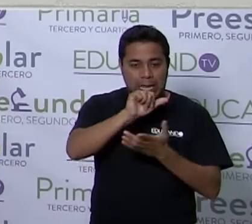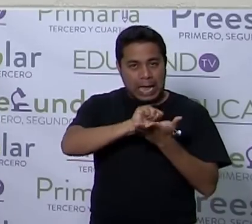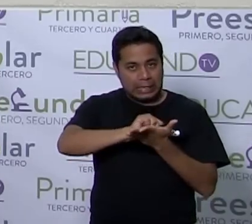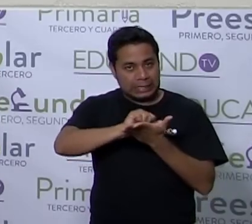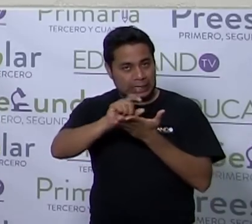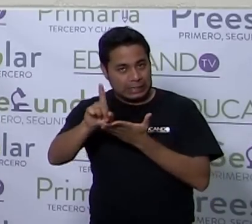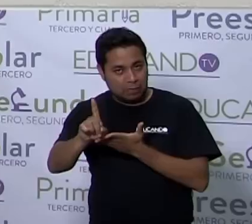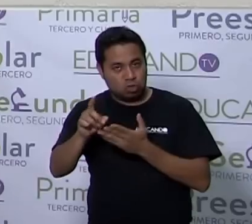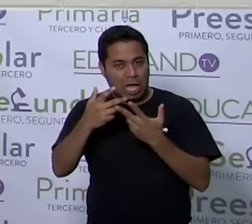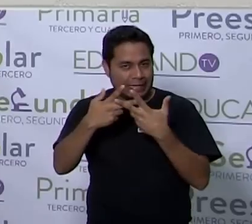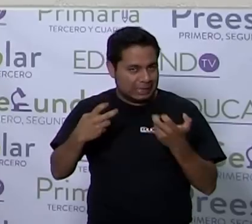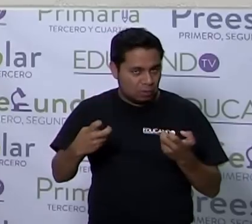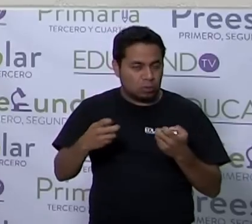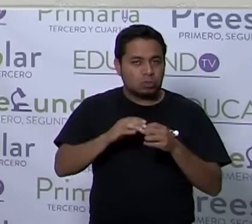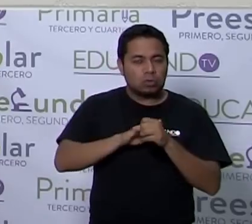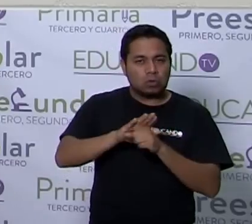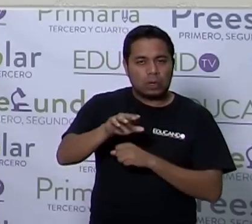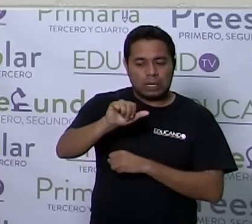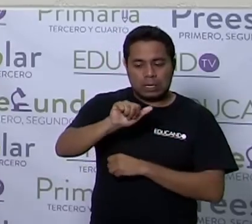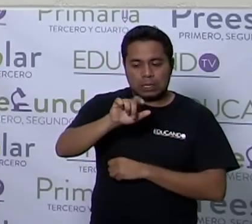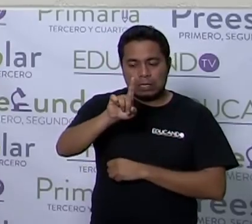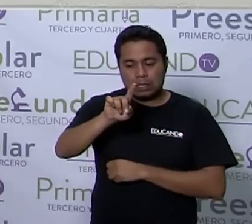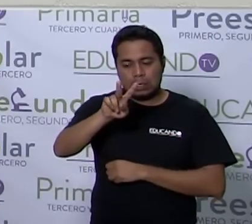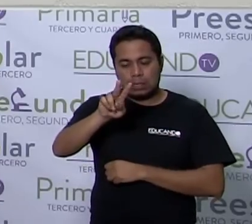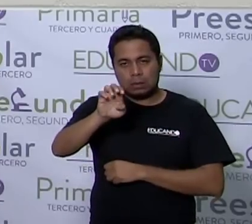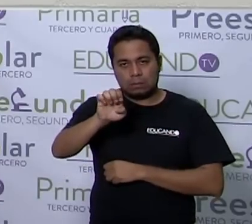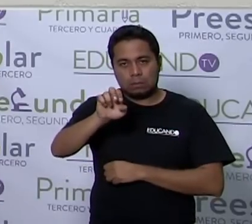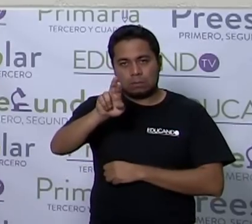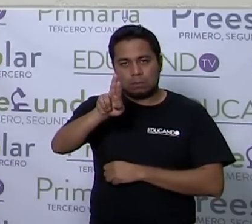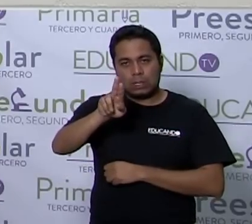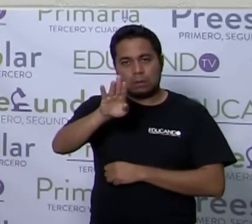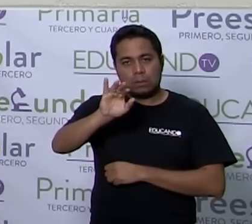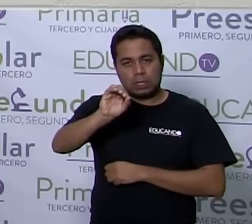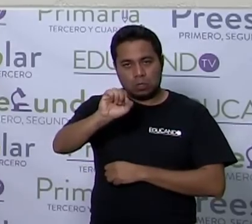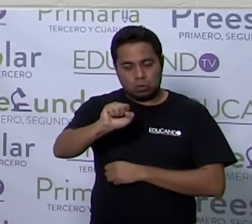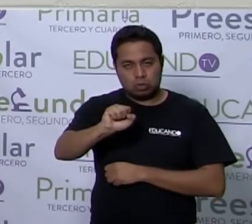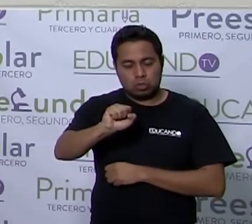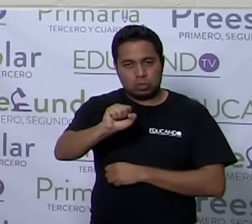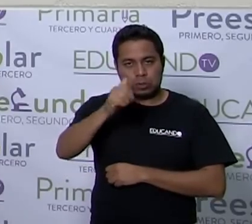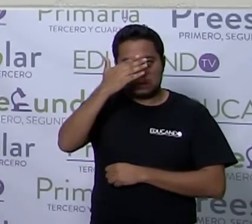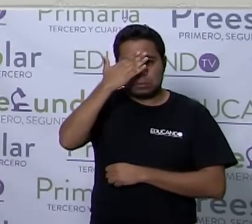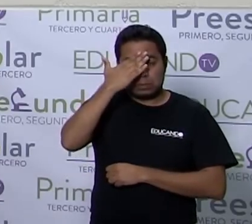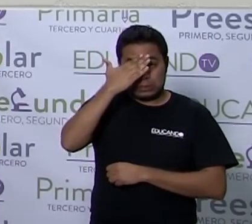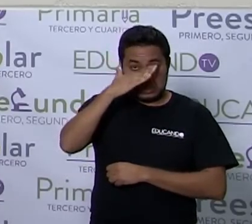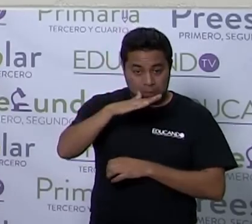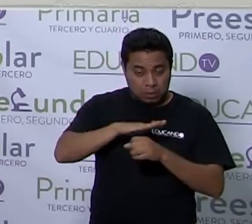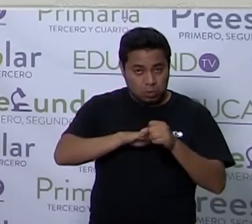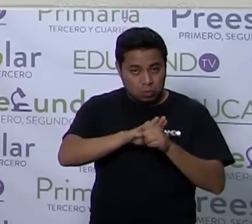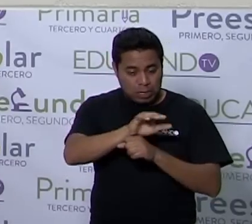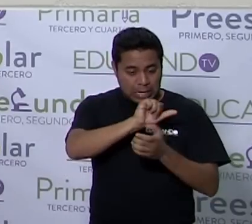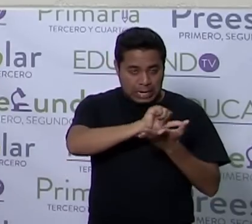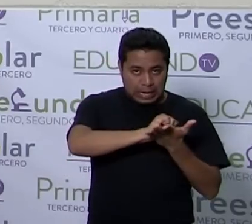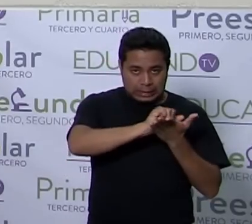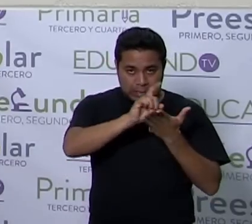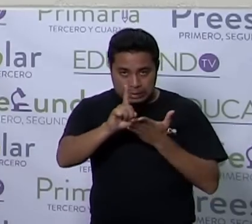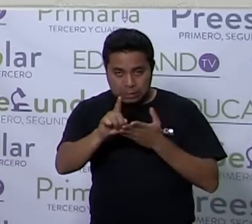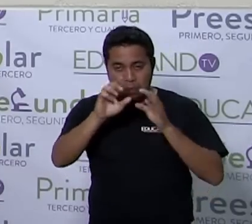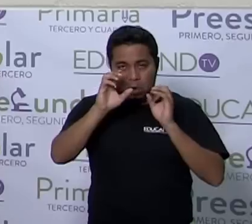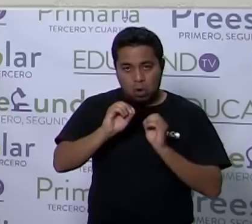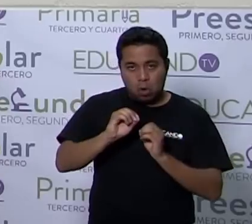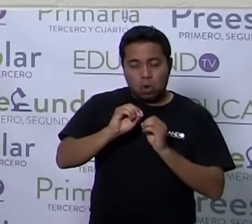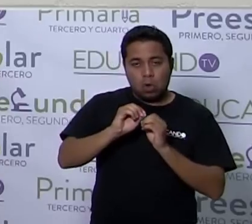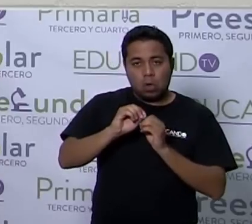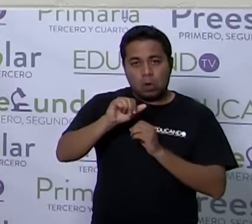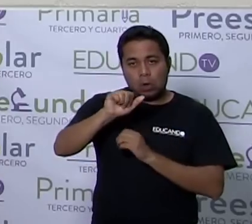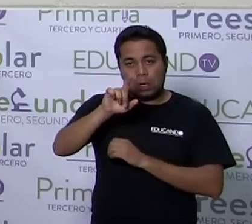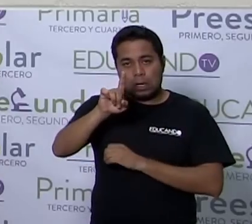adjetivos y escucharon cuáles son los adverbios? Para poder saber qué es un adjetivo y un adverbio, pues